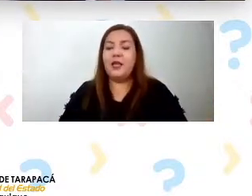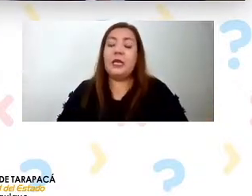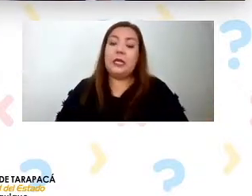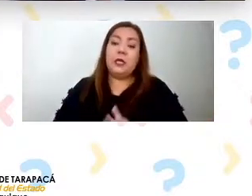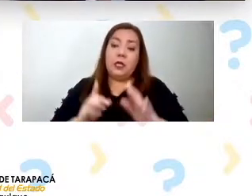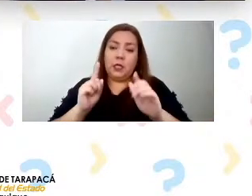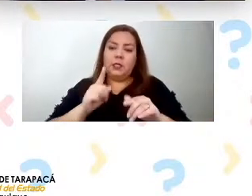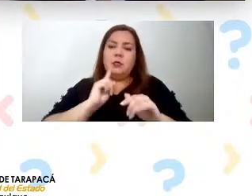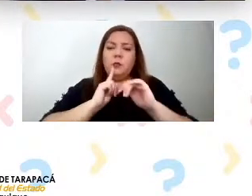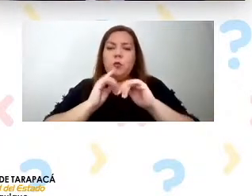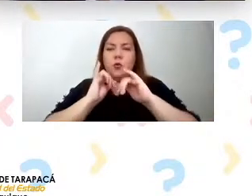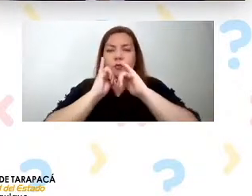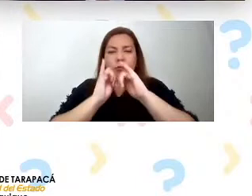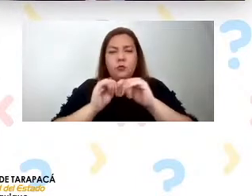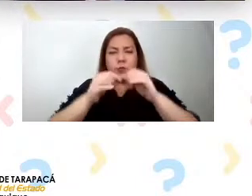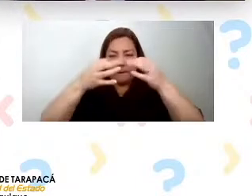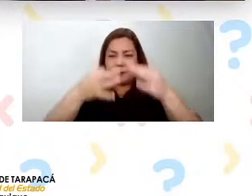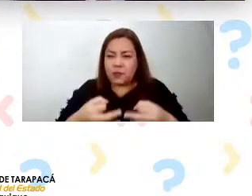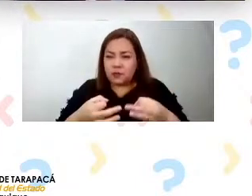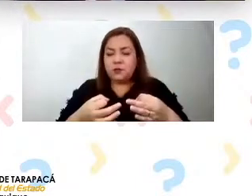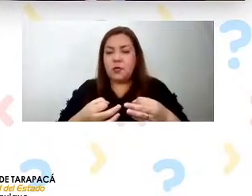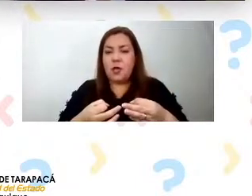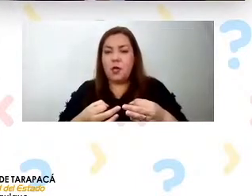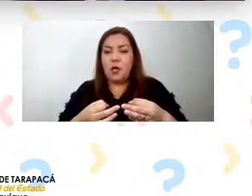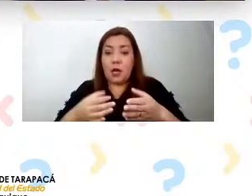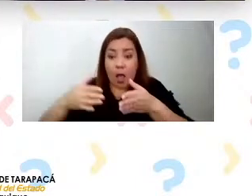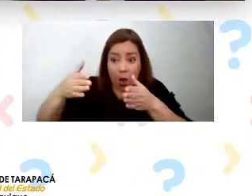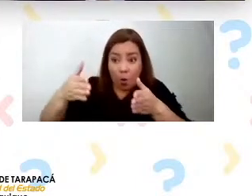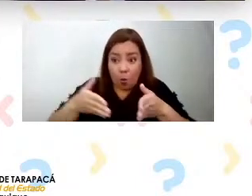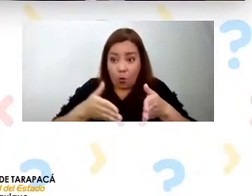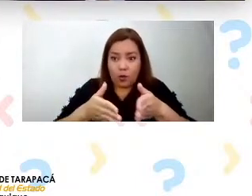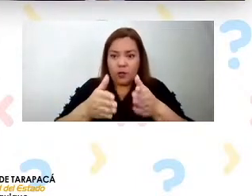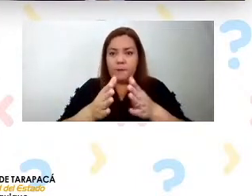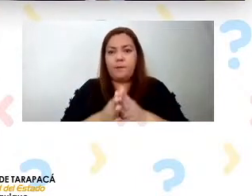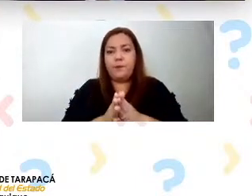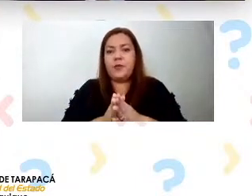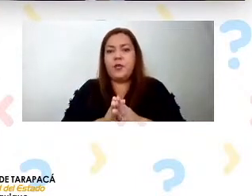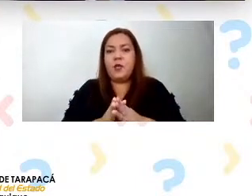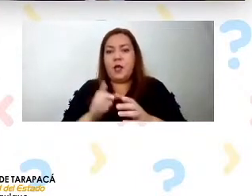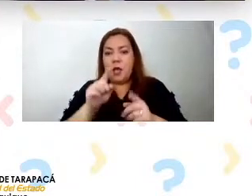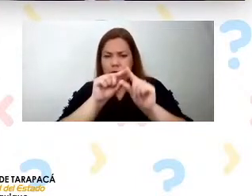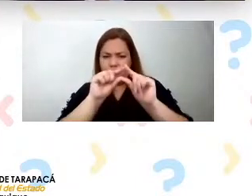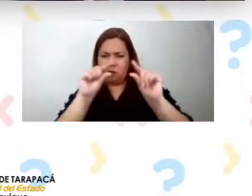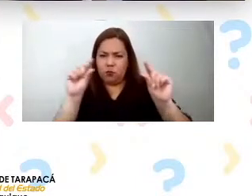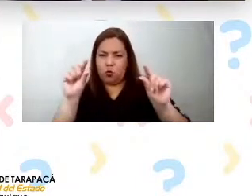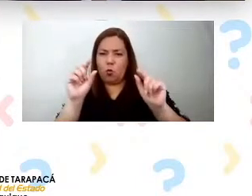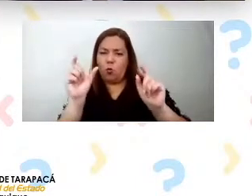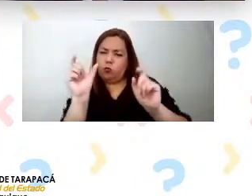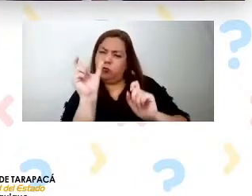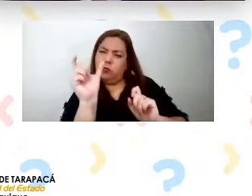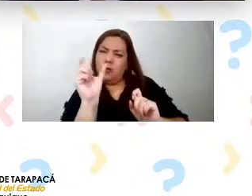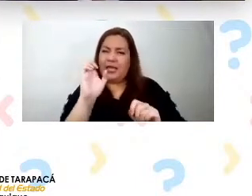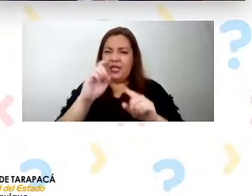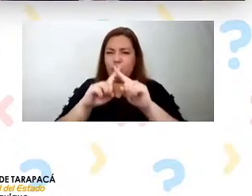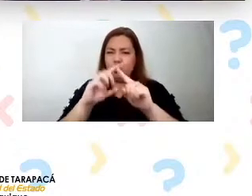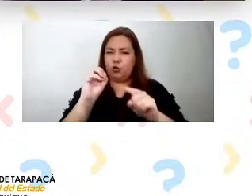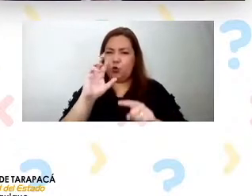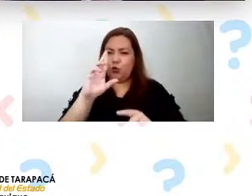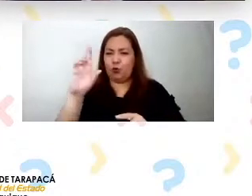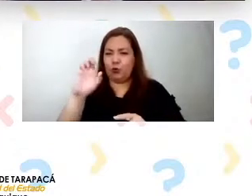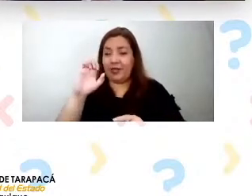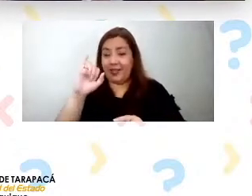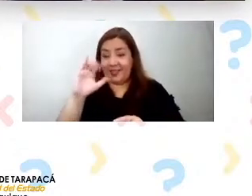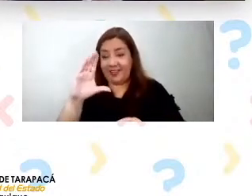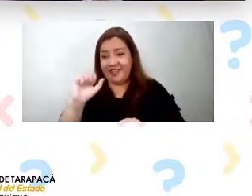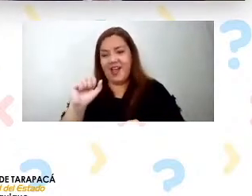datos ya más precisos. La cuenca exorreica, ahí está un concepto preciso en relación